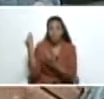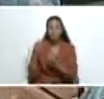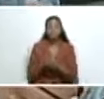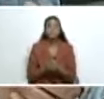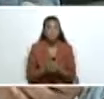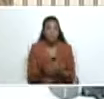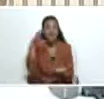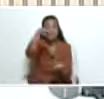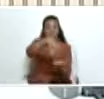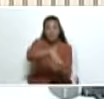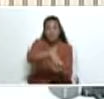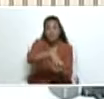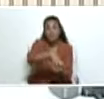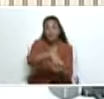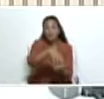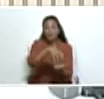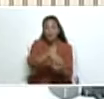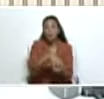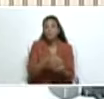al estado